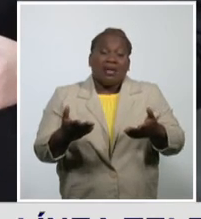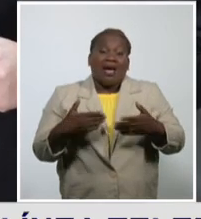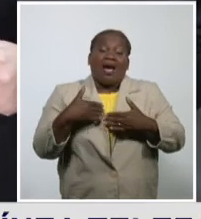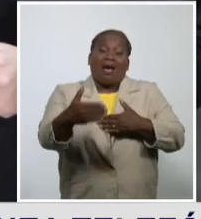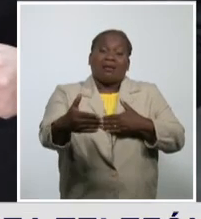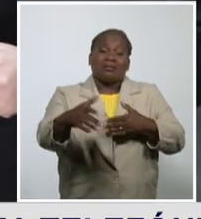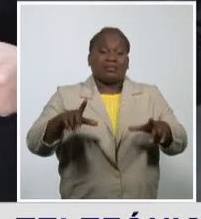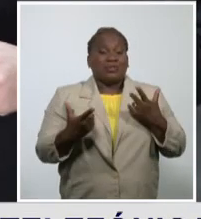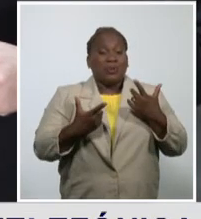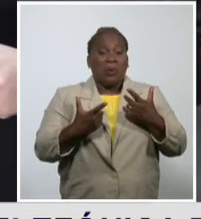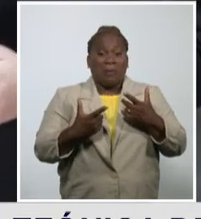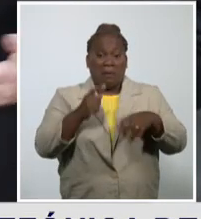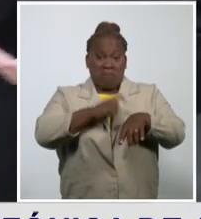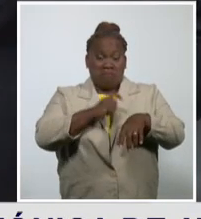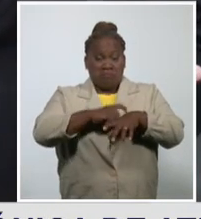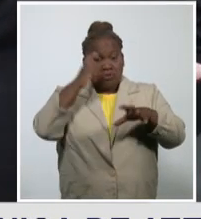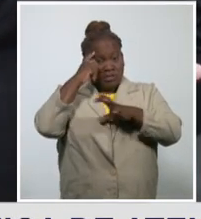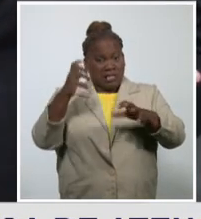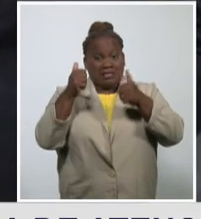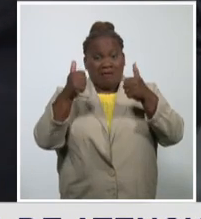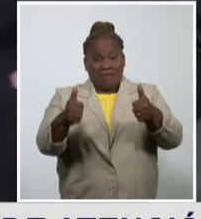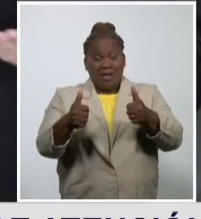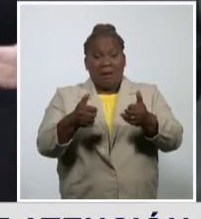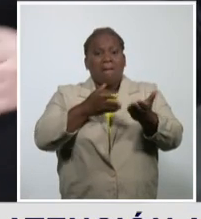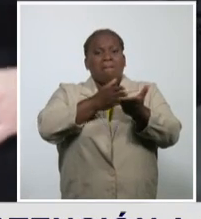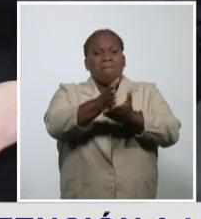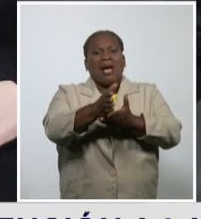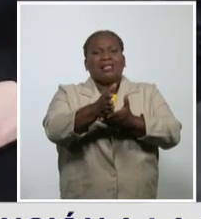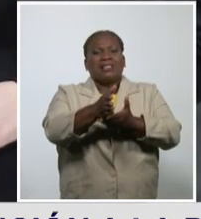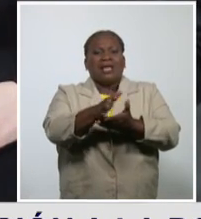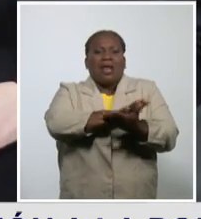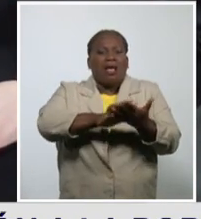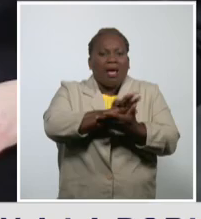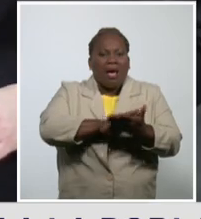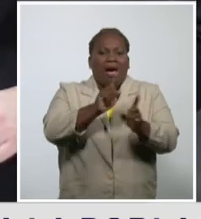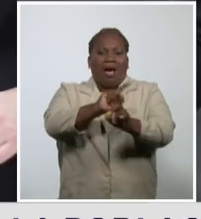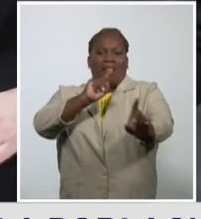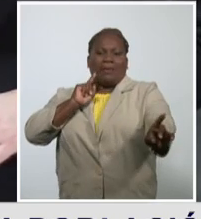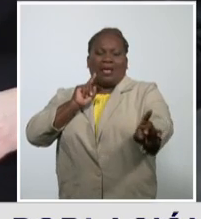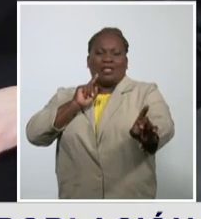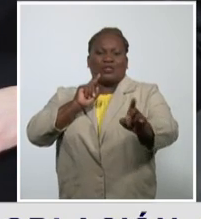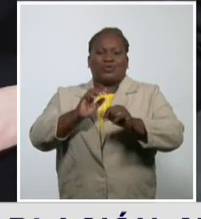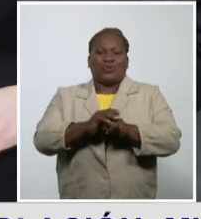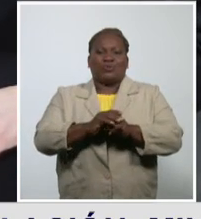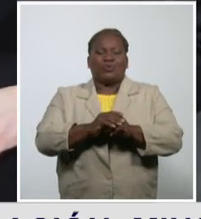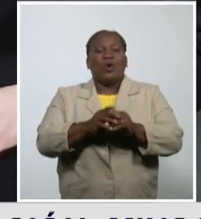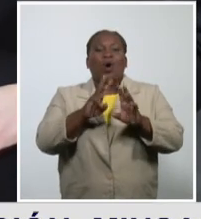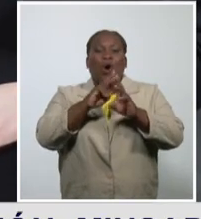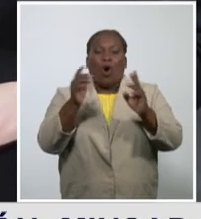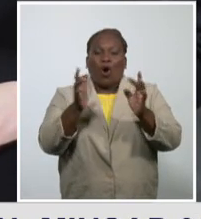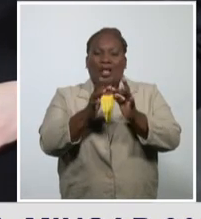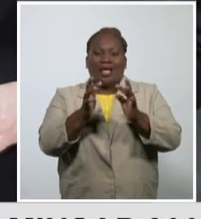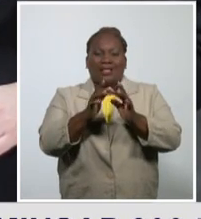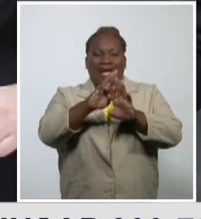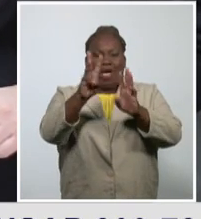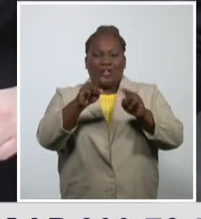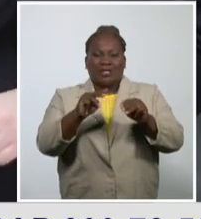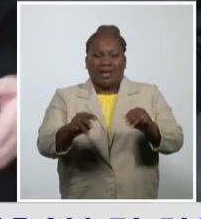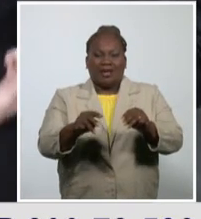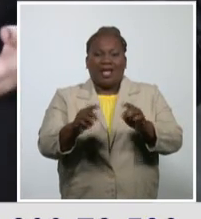tiempos de la ciencia, mantenemos las medidas higiénicas y el aislamiento físico. Seguimos conectados a través de las redes sociales y el